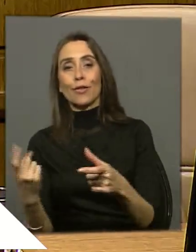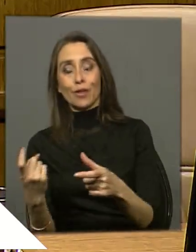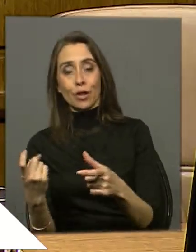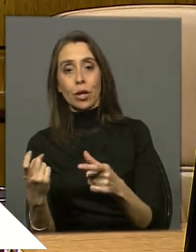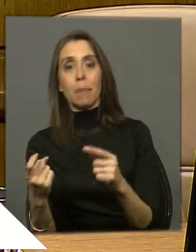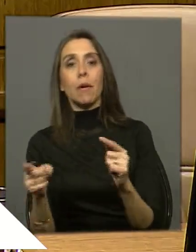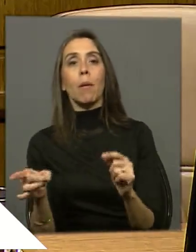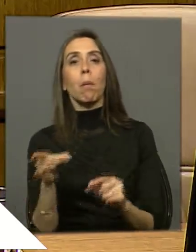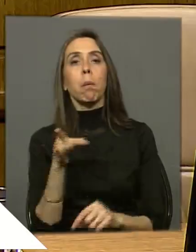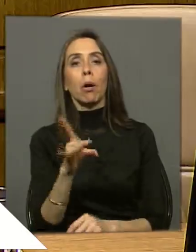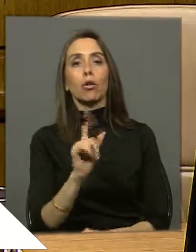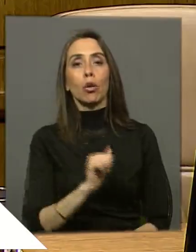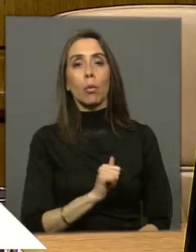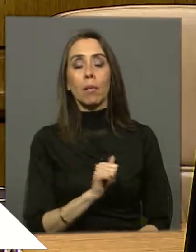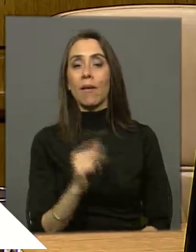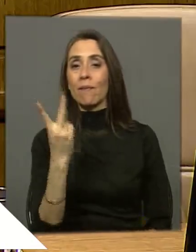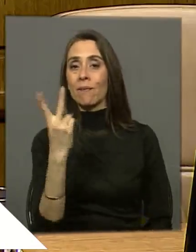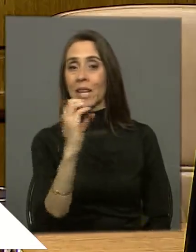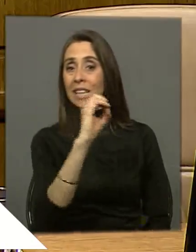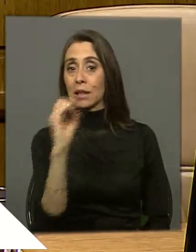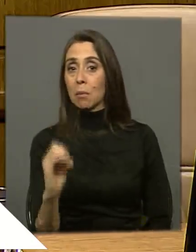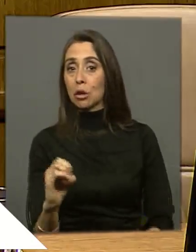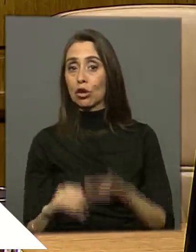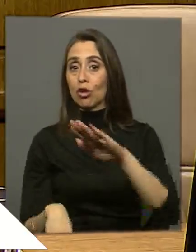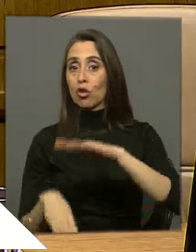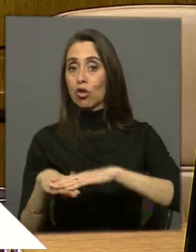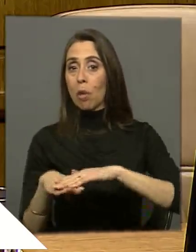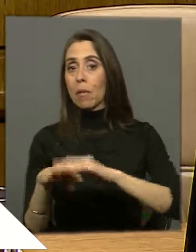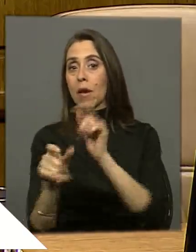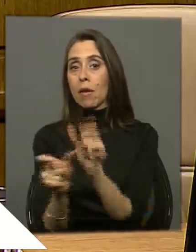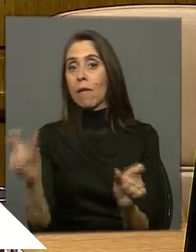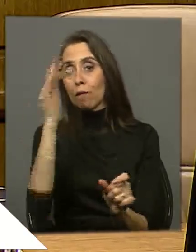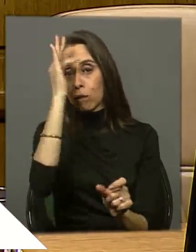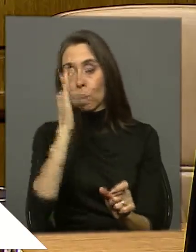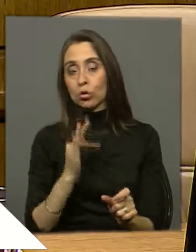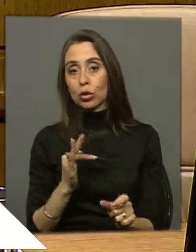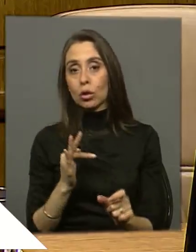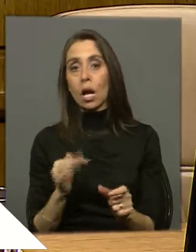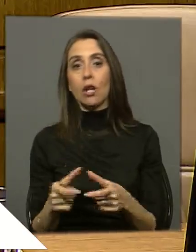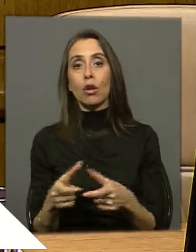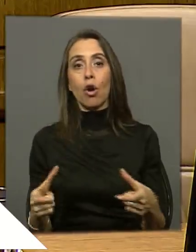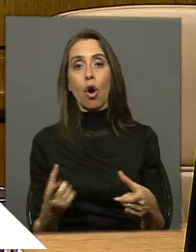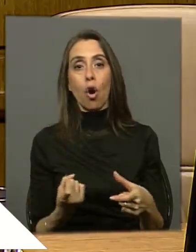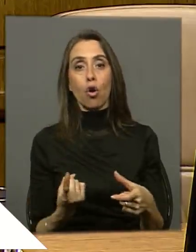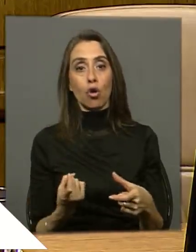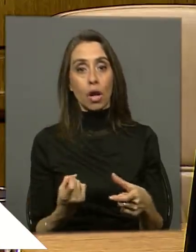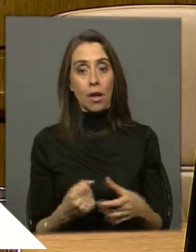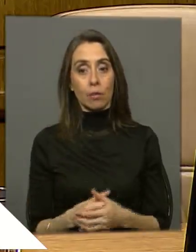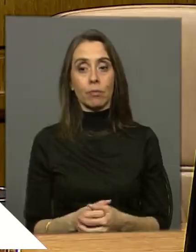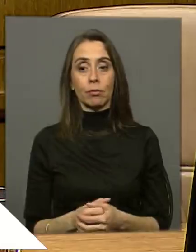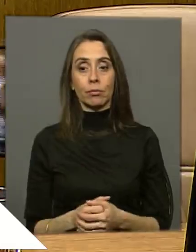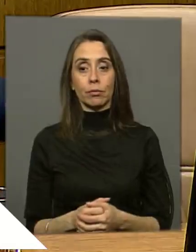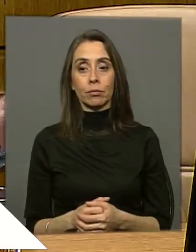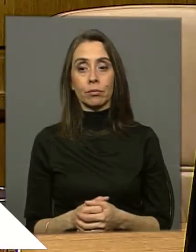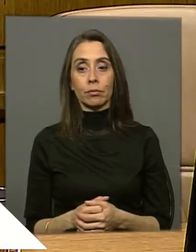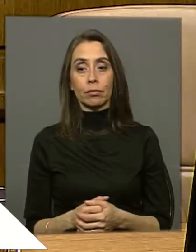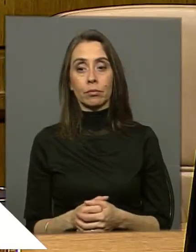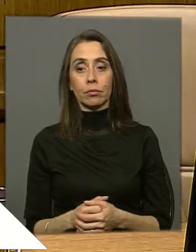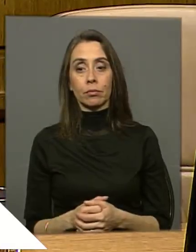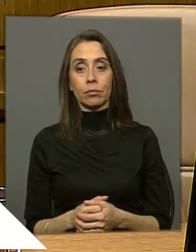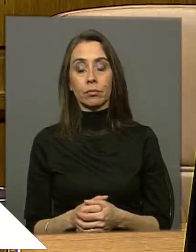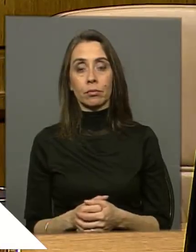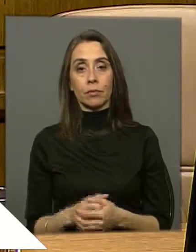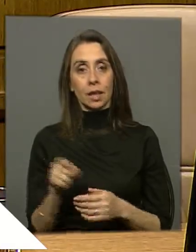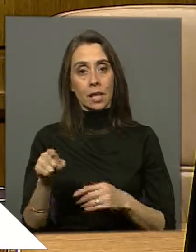No podría haber más de 20% de funcionarios en carácter de honorario. Esto es como un principio